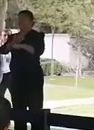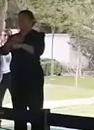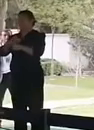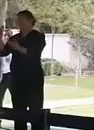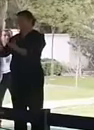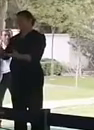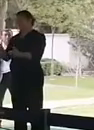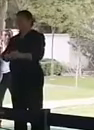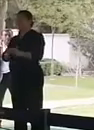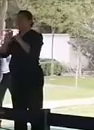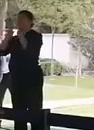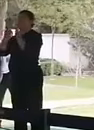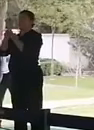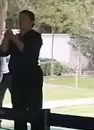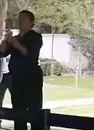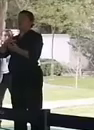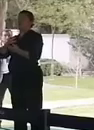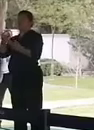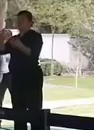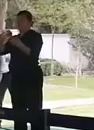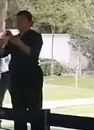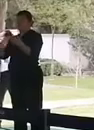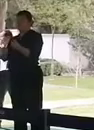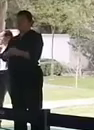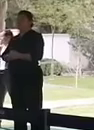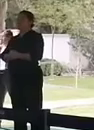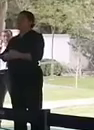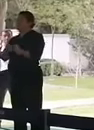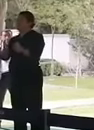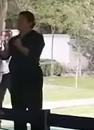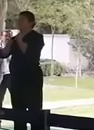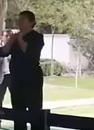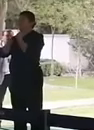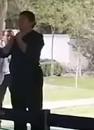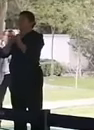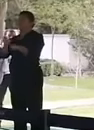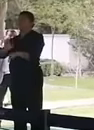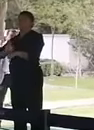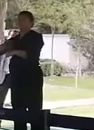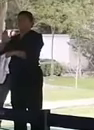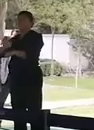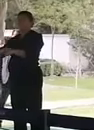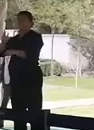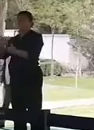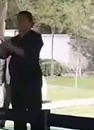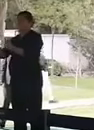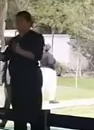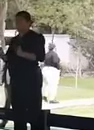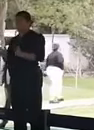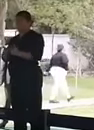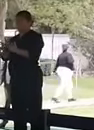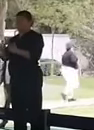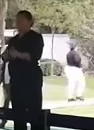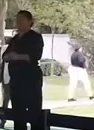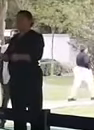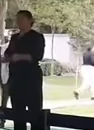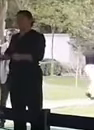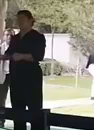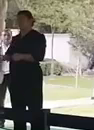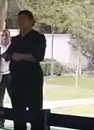las reuniones que hemos tenido y vamos a tener hasta más con el gabinete y los miembros del gobierno